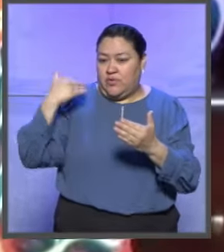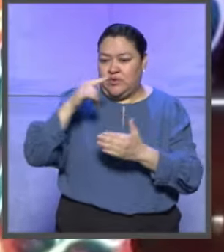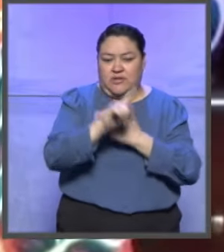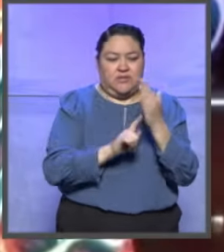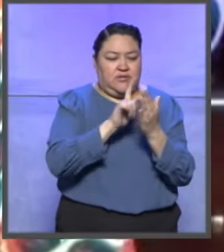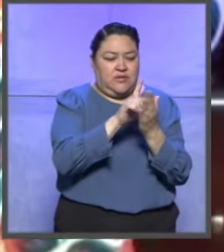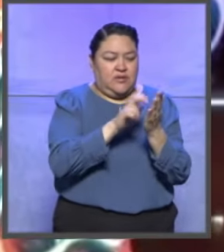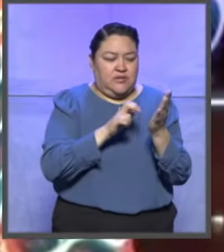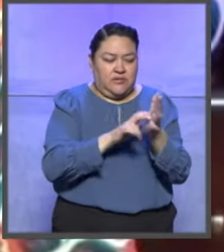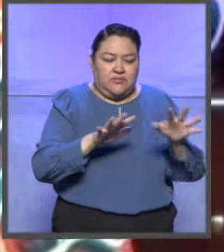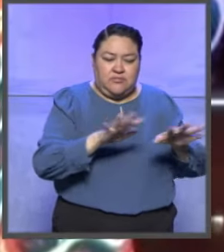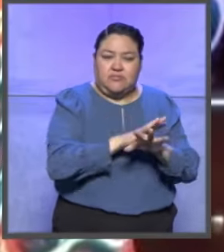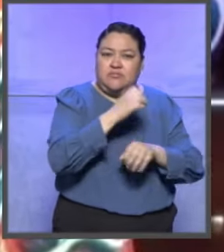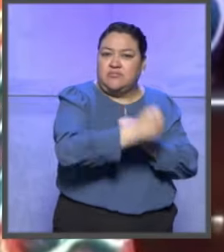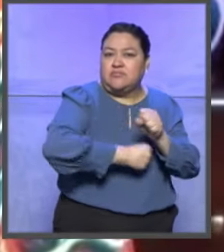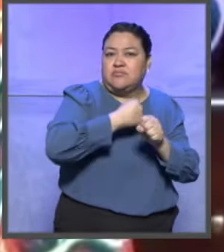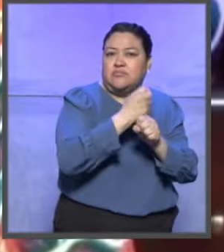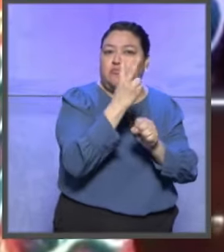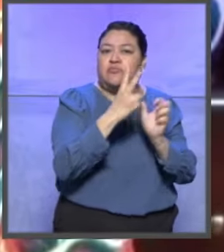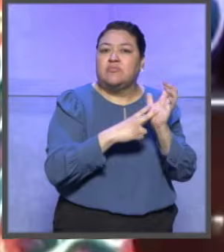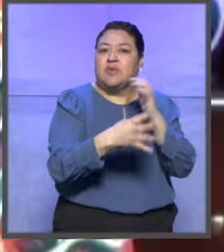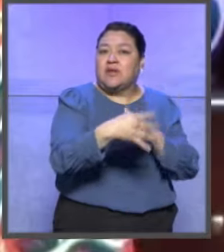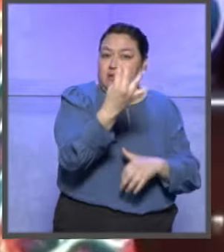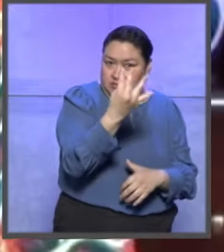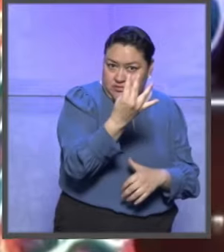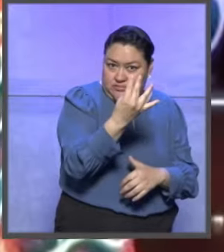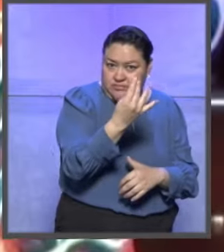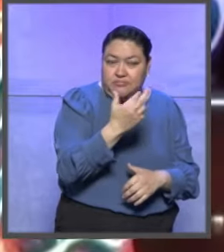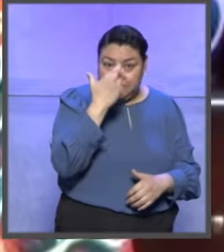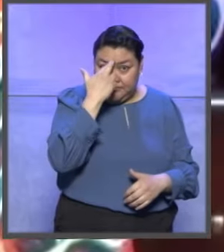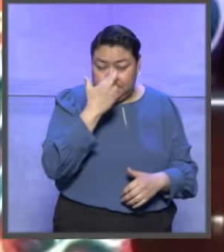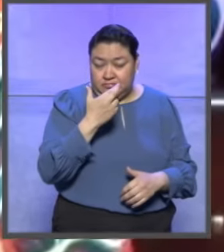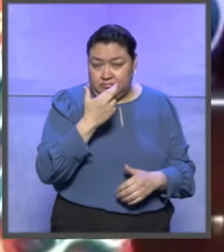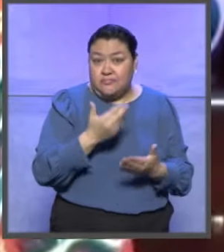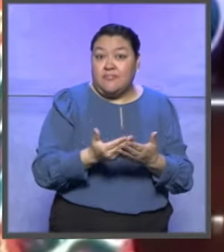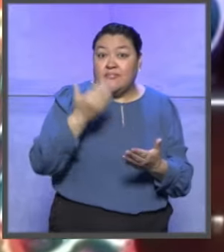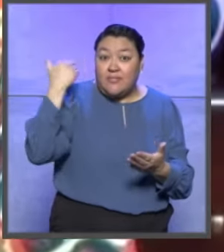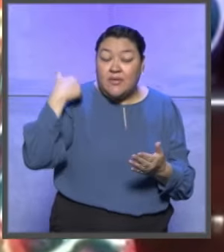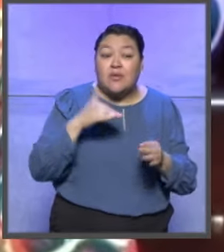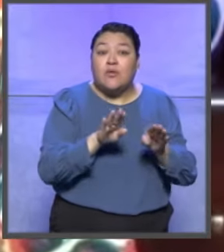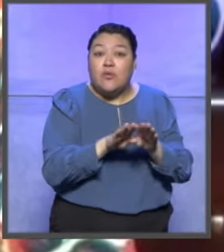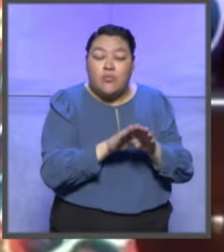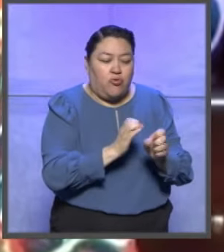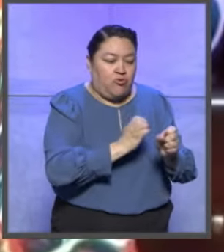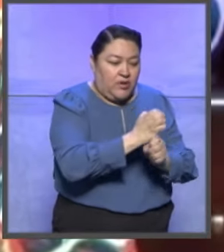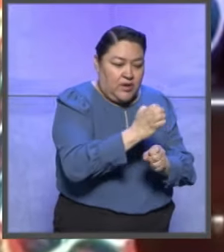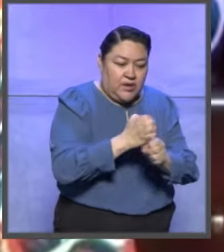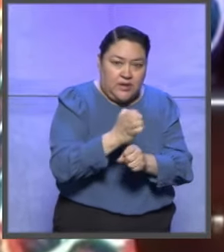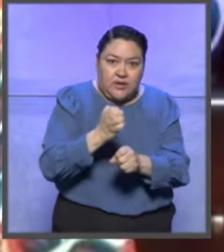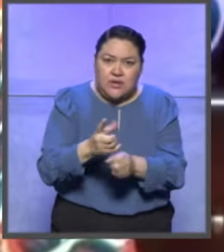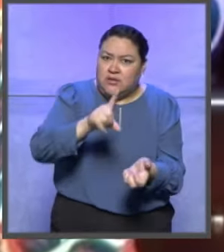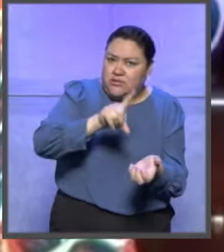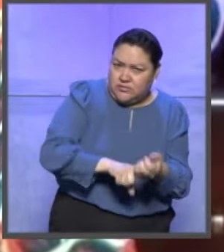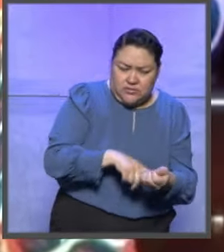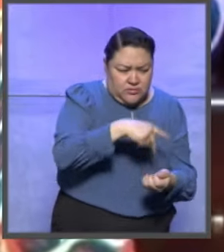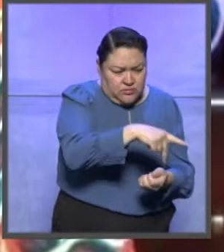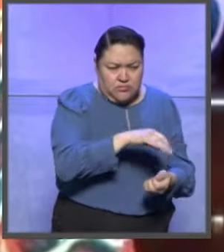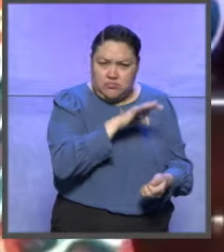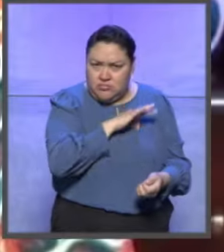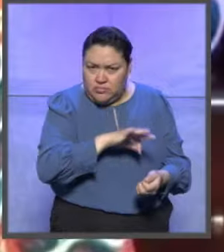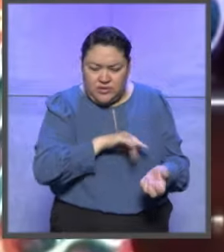a raíz de la reforma político-electoral desde el año 2014, en donde, pues en razón de que